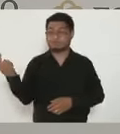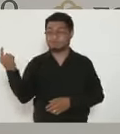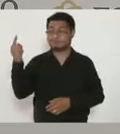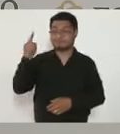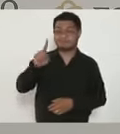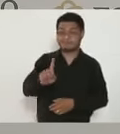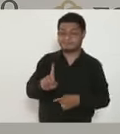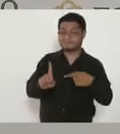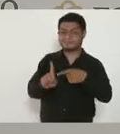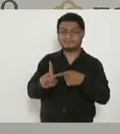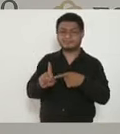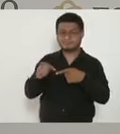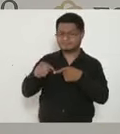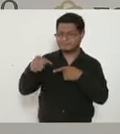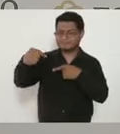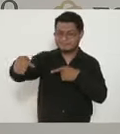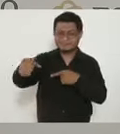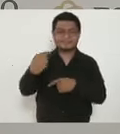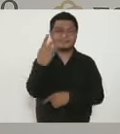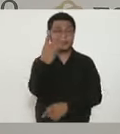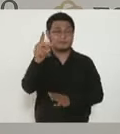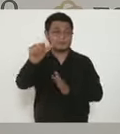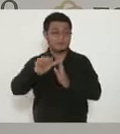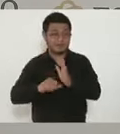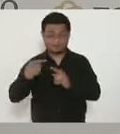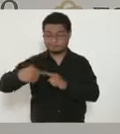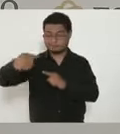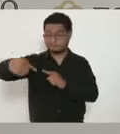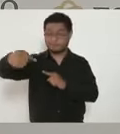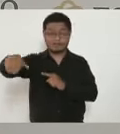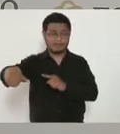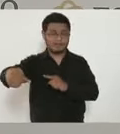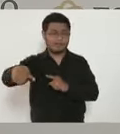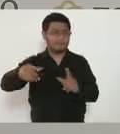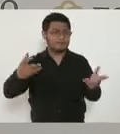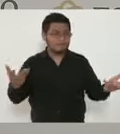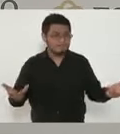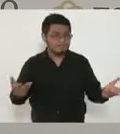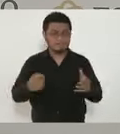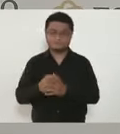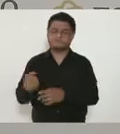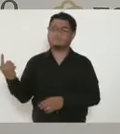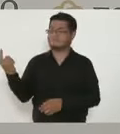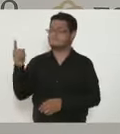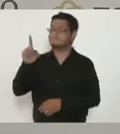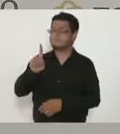3 meses para seguir